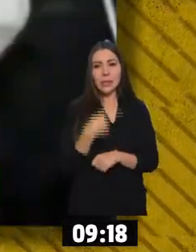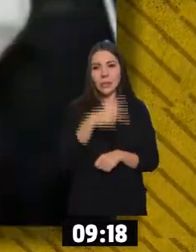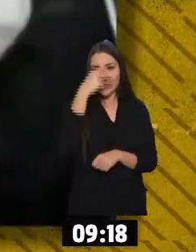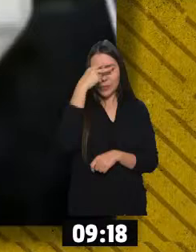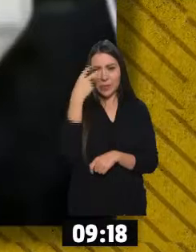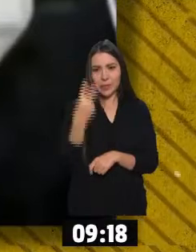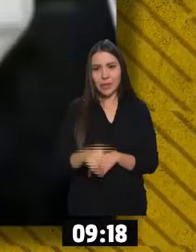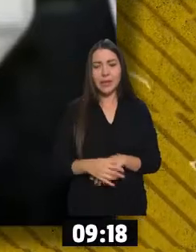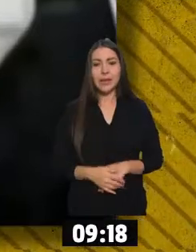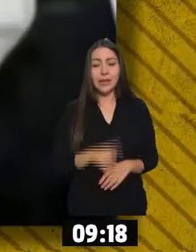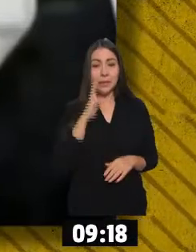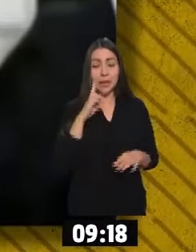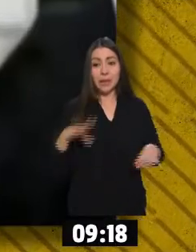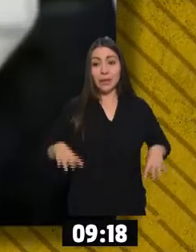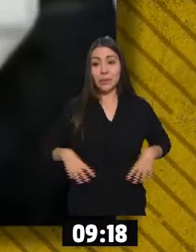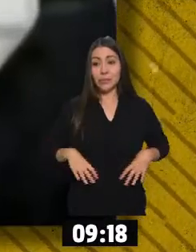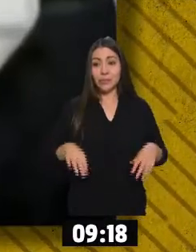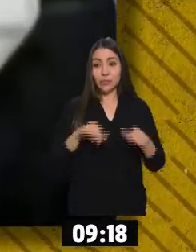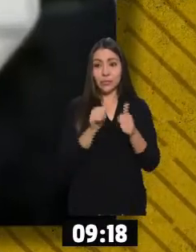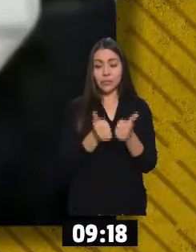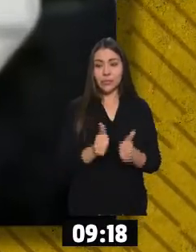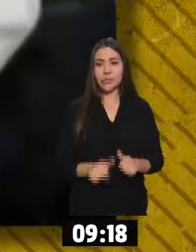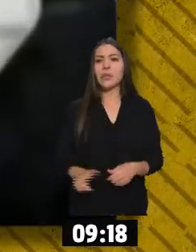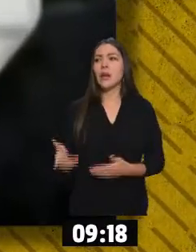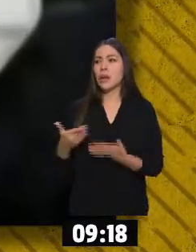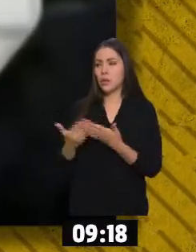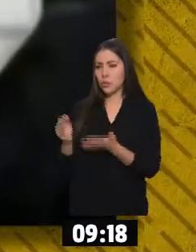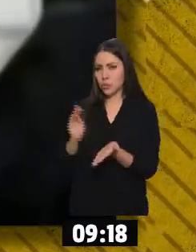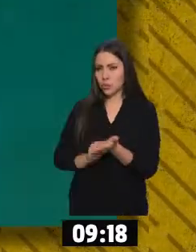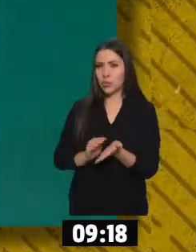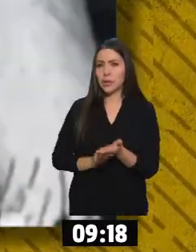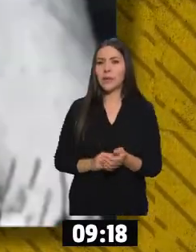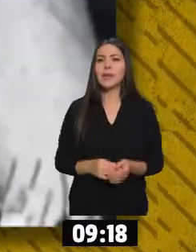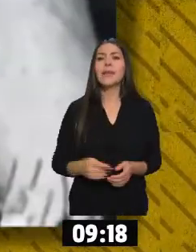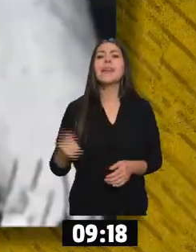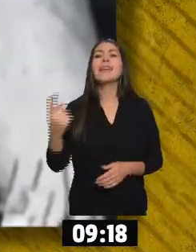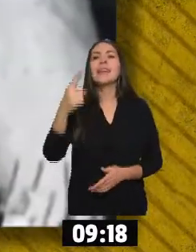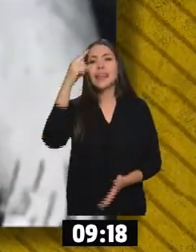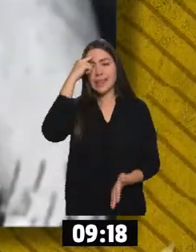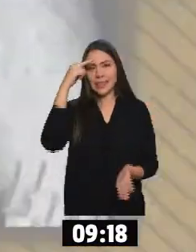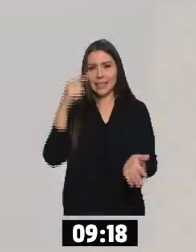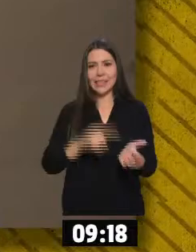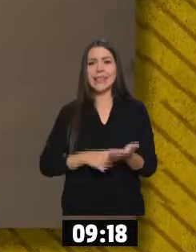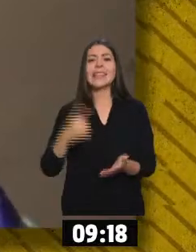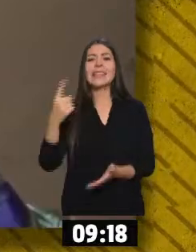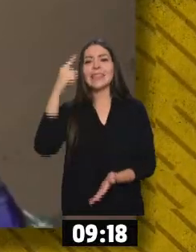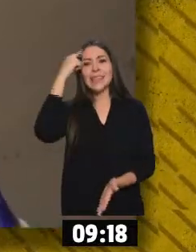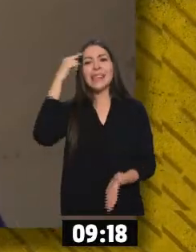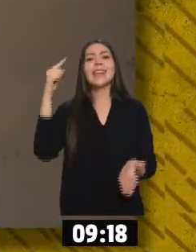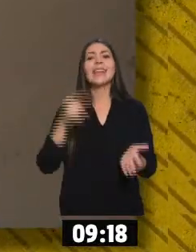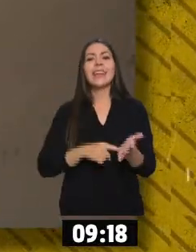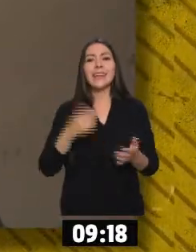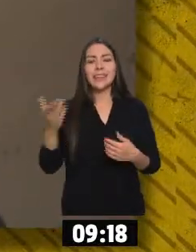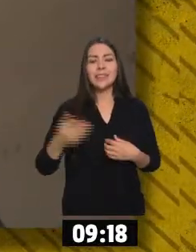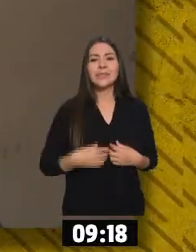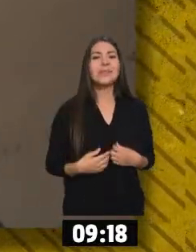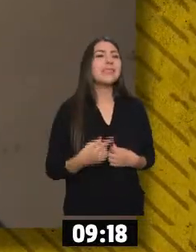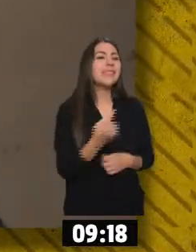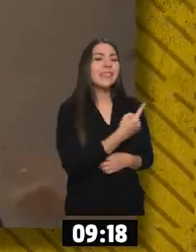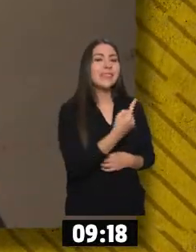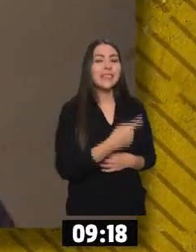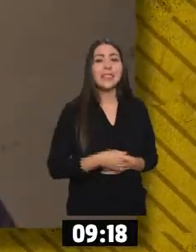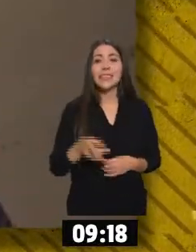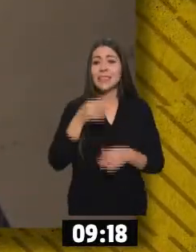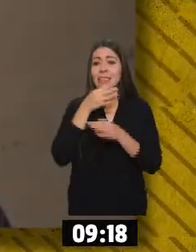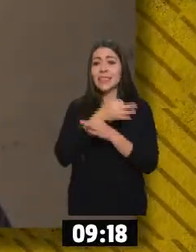cintura, señora. No, y la sigue teniendo. ¿Qué cree? ¿Qué? ¿Qué cree, doña Besa? ¿Qué? Anunció